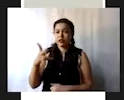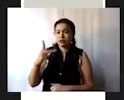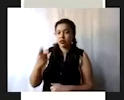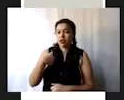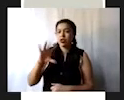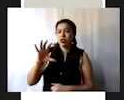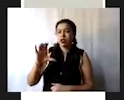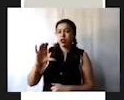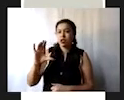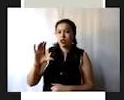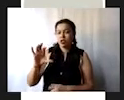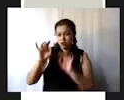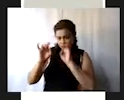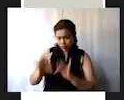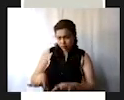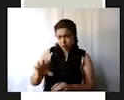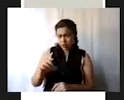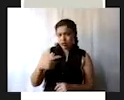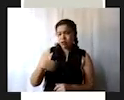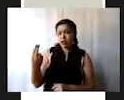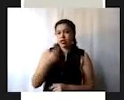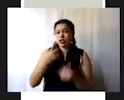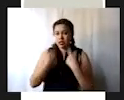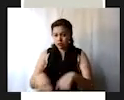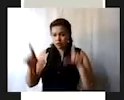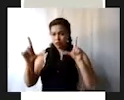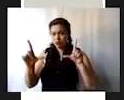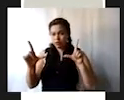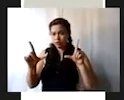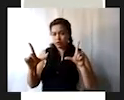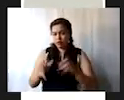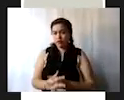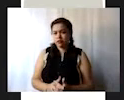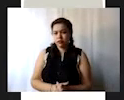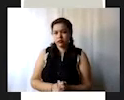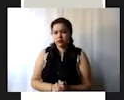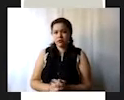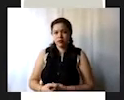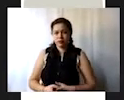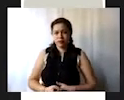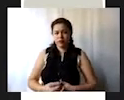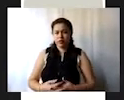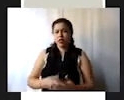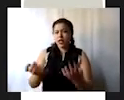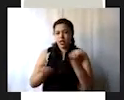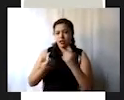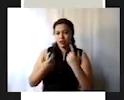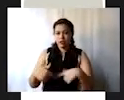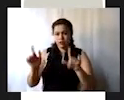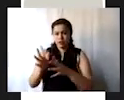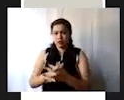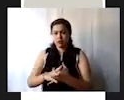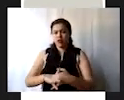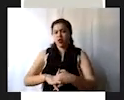pongo acá, se las voy a escribir porque necesito estar proyectando esta lámina del ejercicio, pero se las pongo